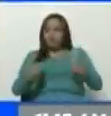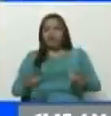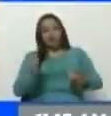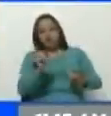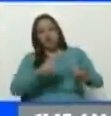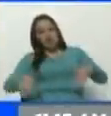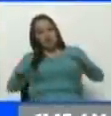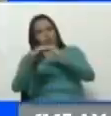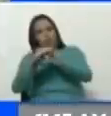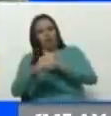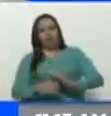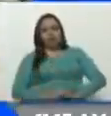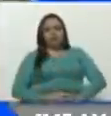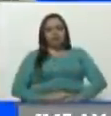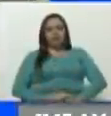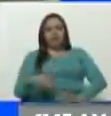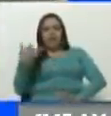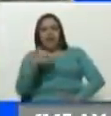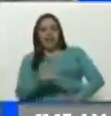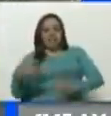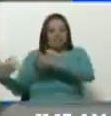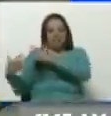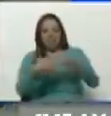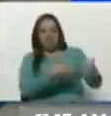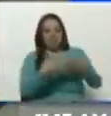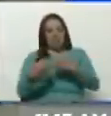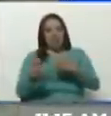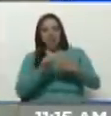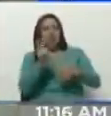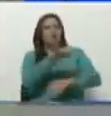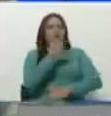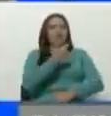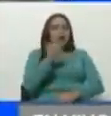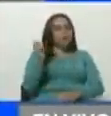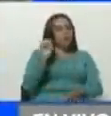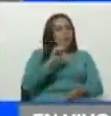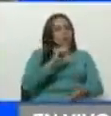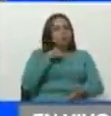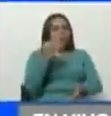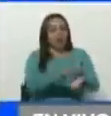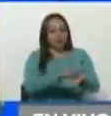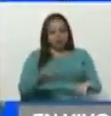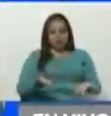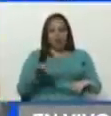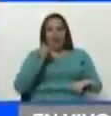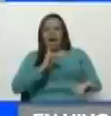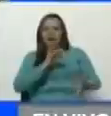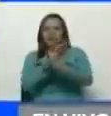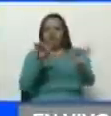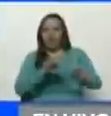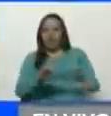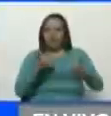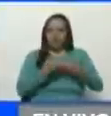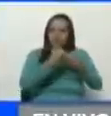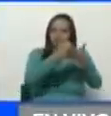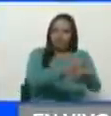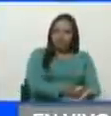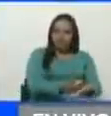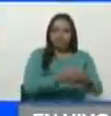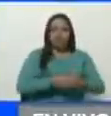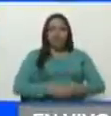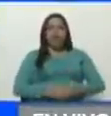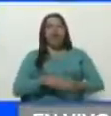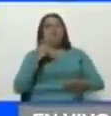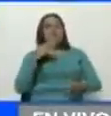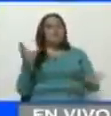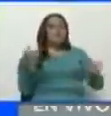Cuando se ha decidido el combate, no llegan a la muerte del otro. Hay relaciones de cooperación, hay bandadas de pájaros